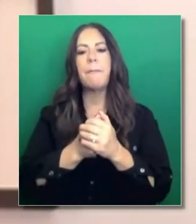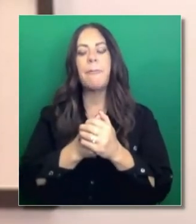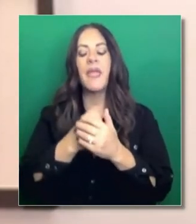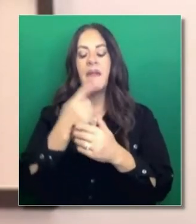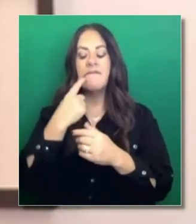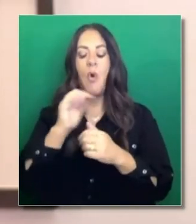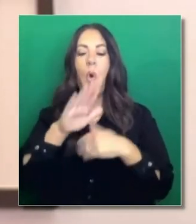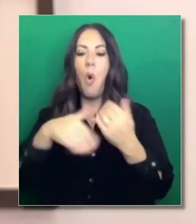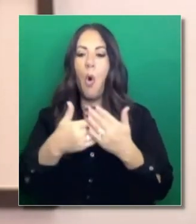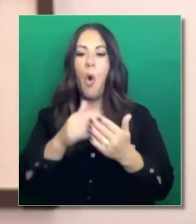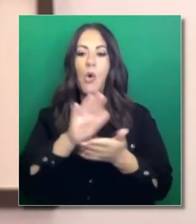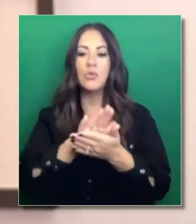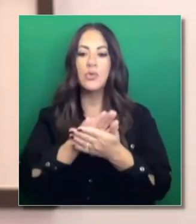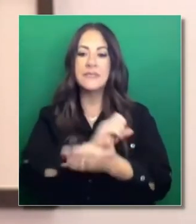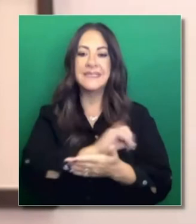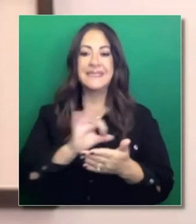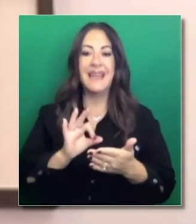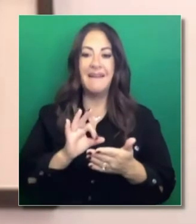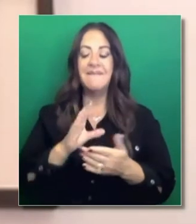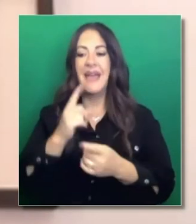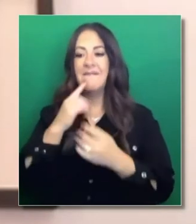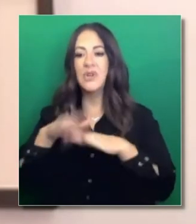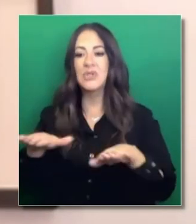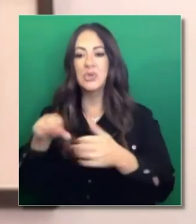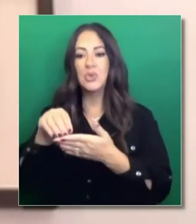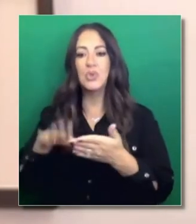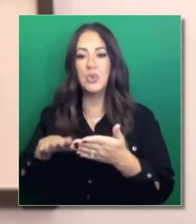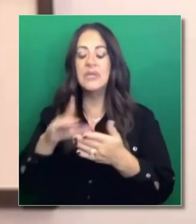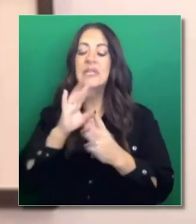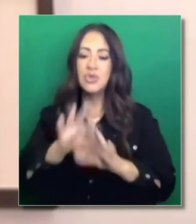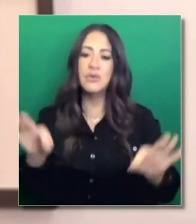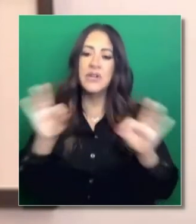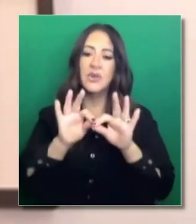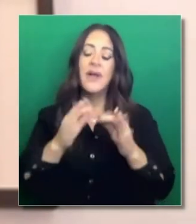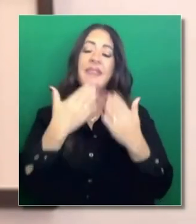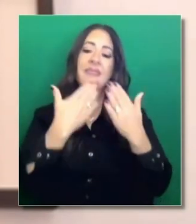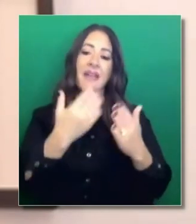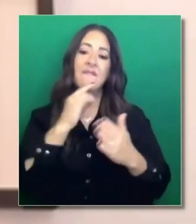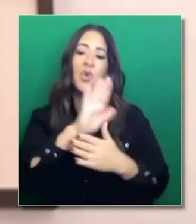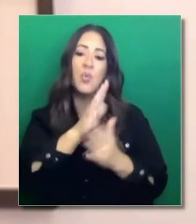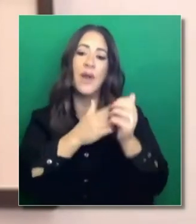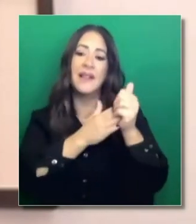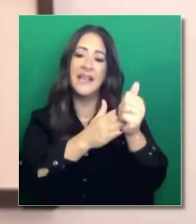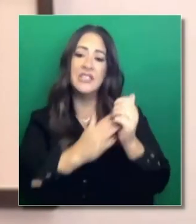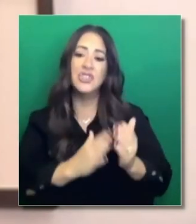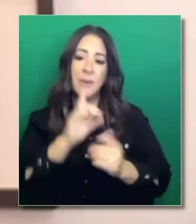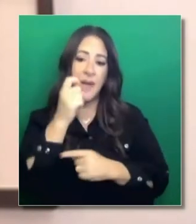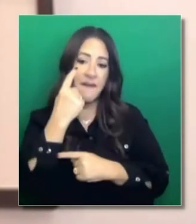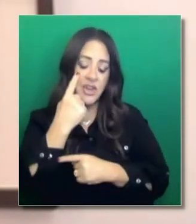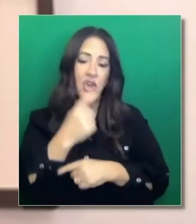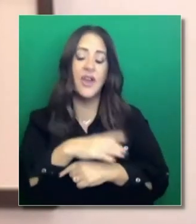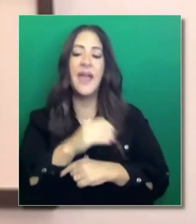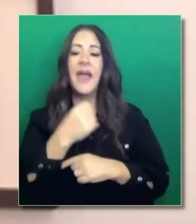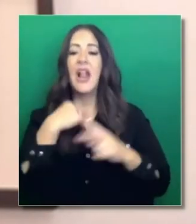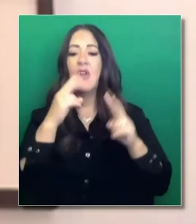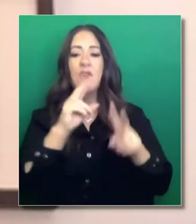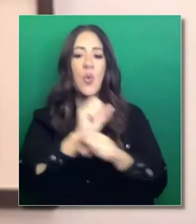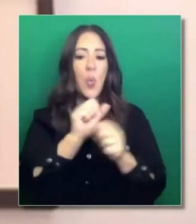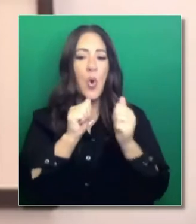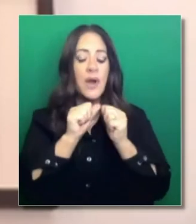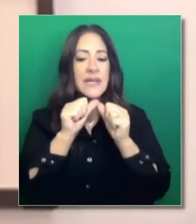dando pruebas para personal y estudiantes de las escuelas es crítico. Y gracias por su liderazgo en ese espacio. Espero